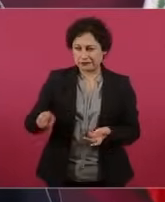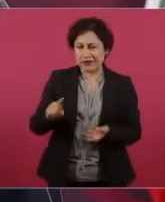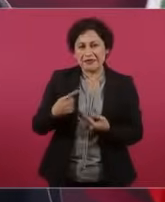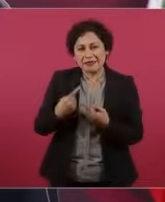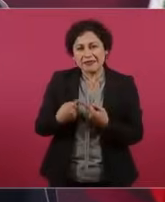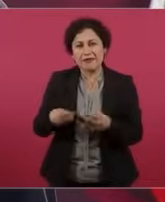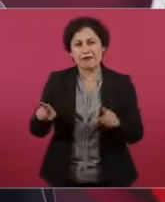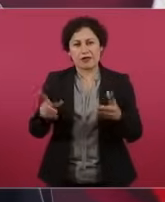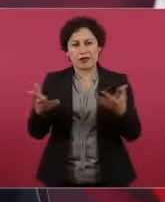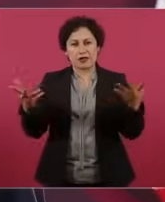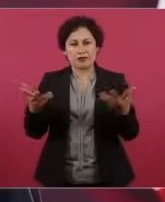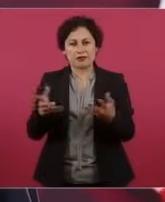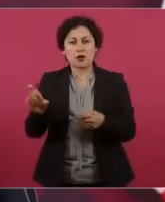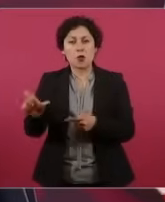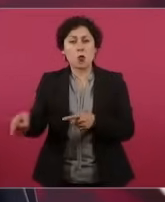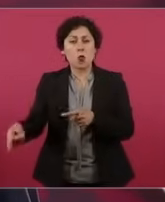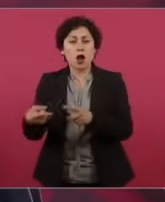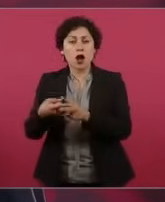Esto desde el porfiriato.